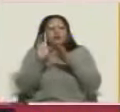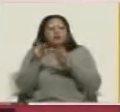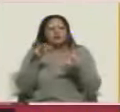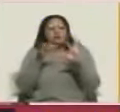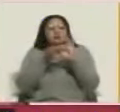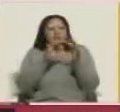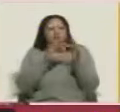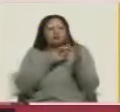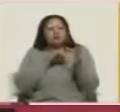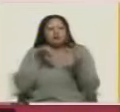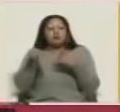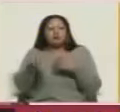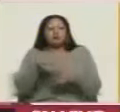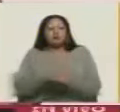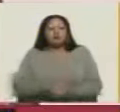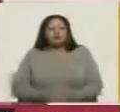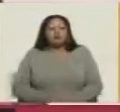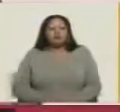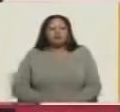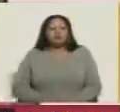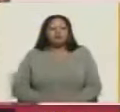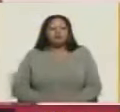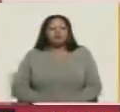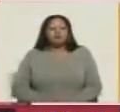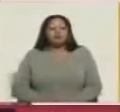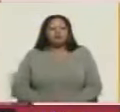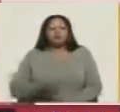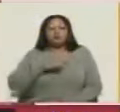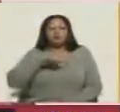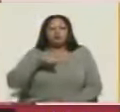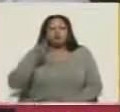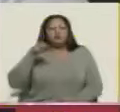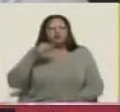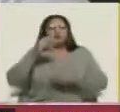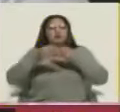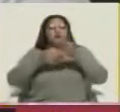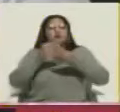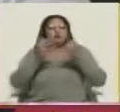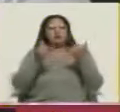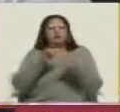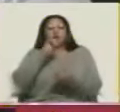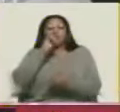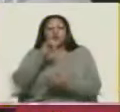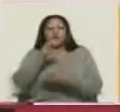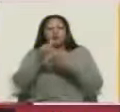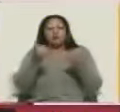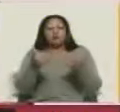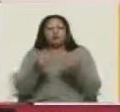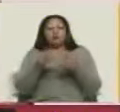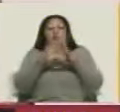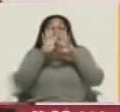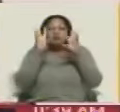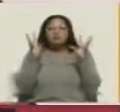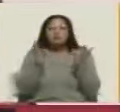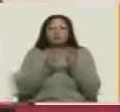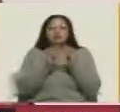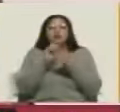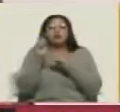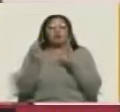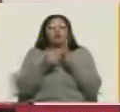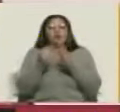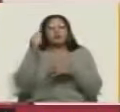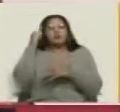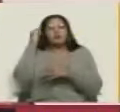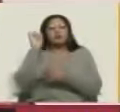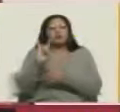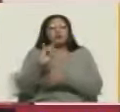estados, porque el día domingo debemos recolectar todo eso, llevar la información, o sea, sistematizarla. El día lunes